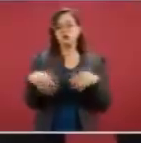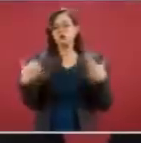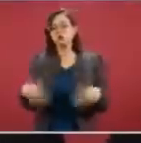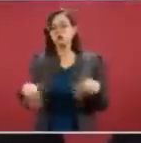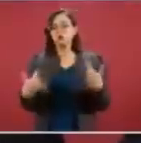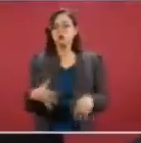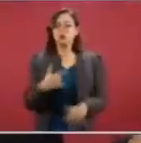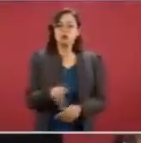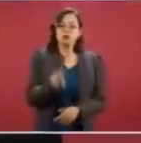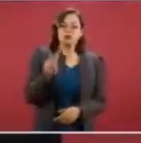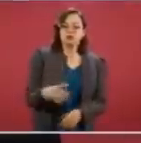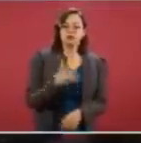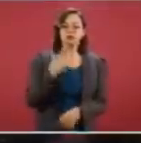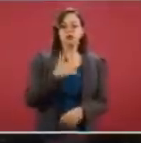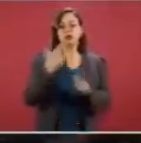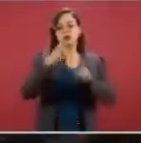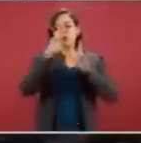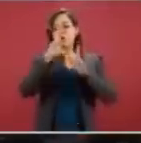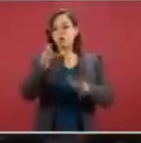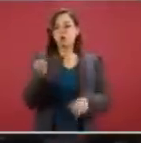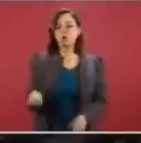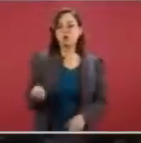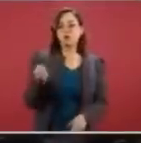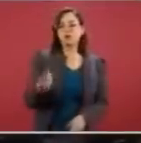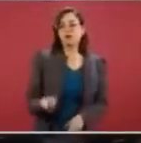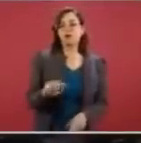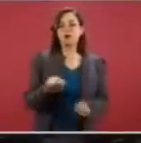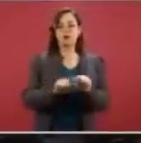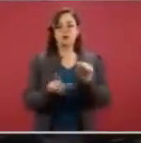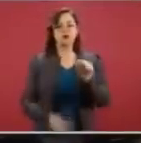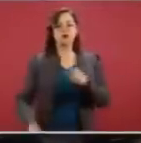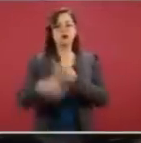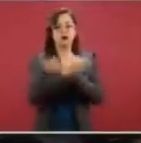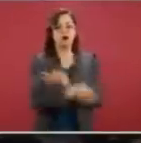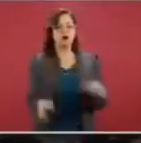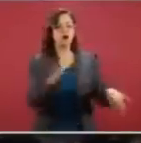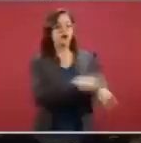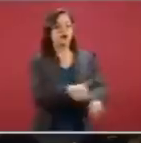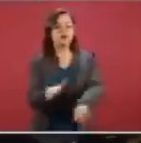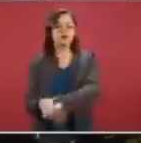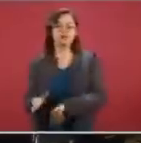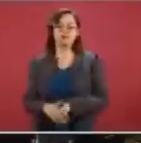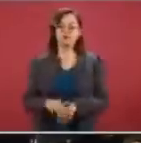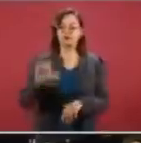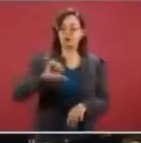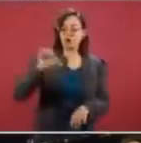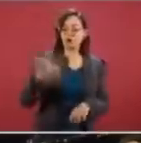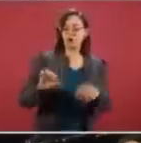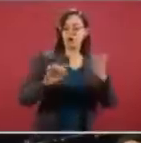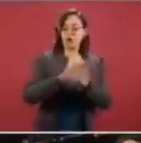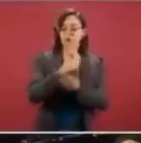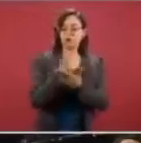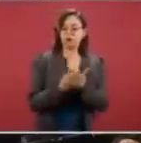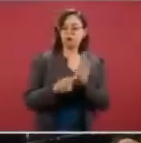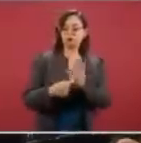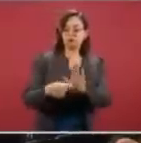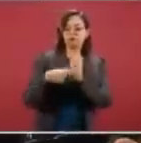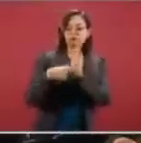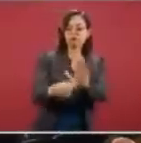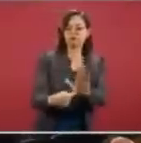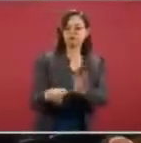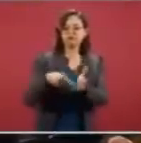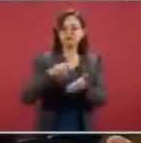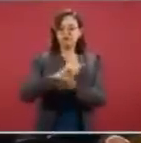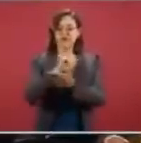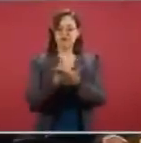poder anunciar a nuestro país un programa en donde hemos conjuntado una serie de esfuerzos